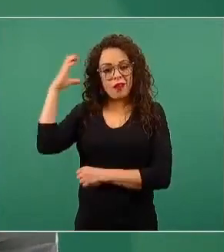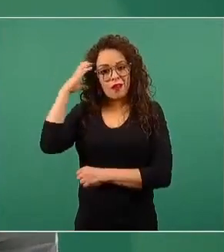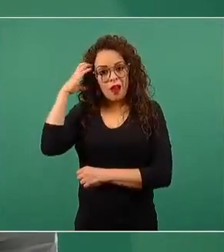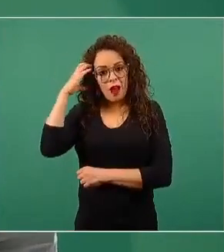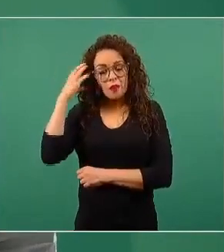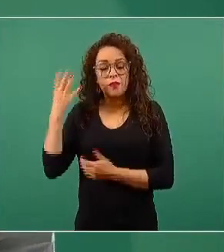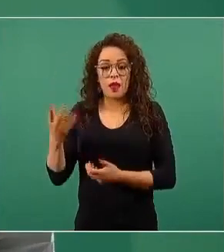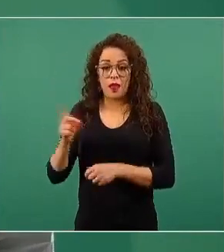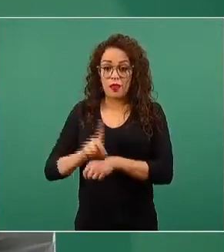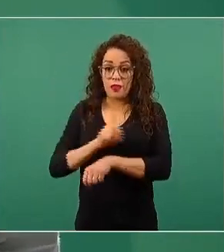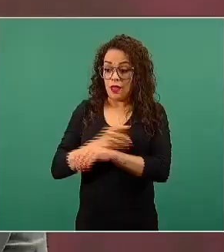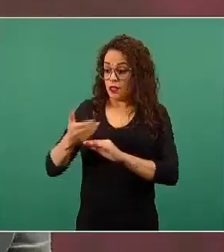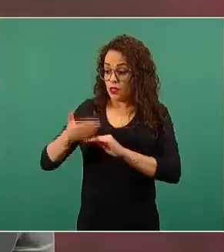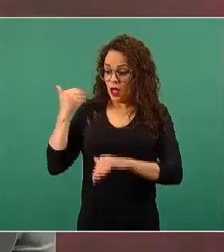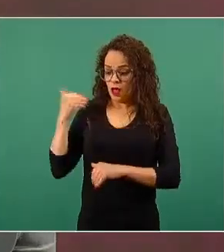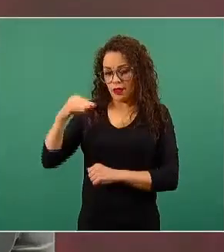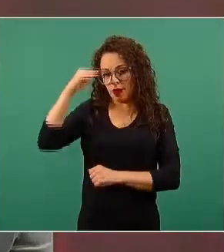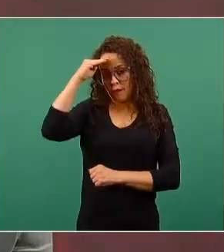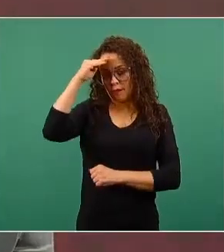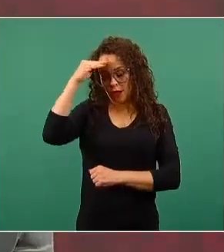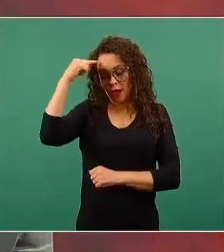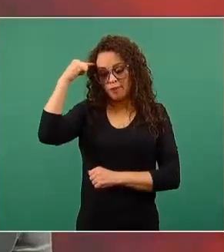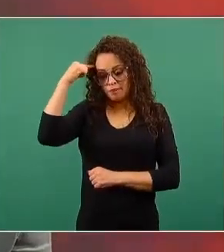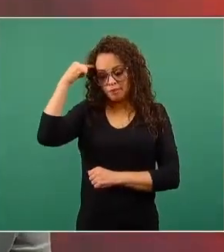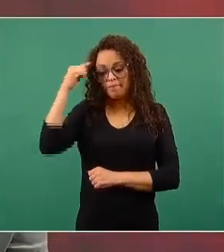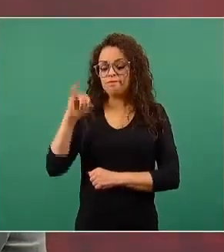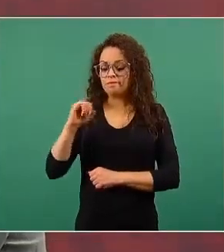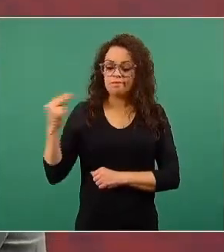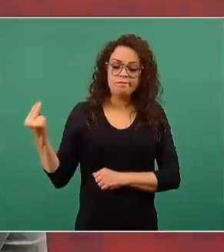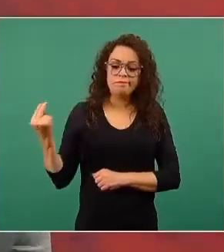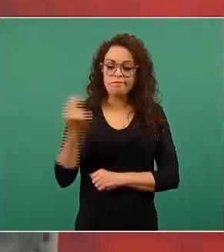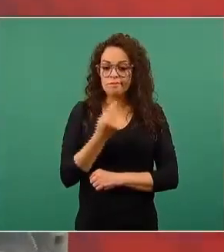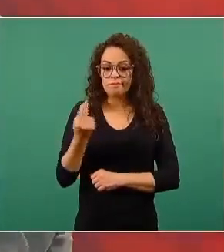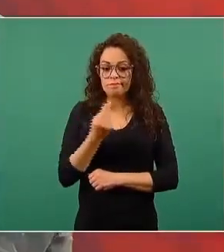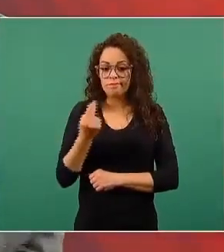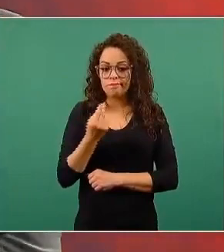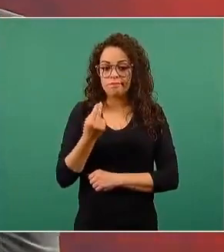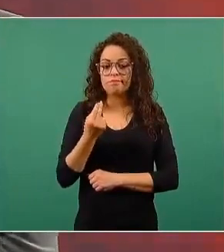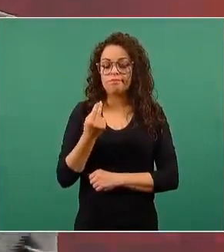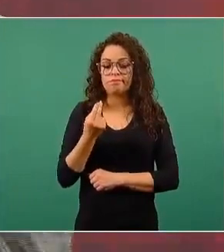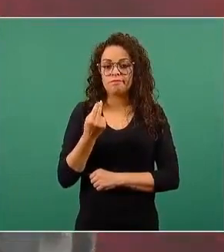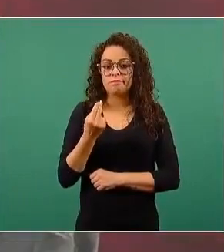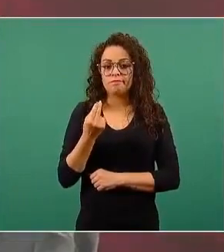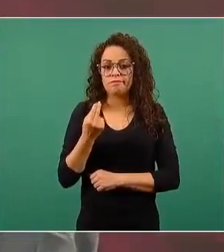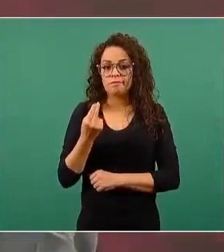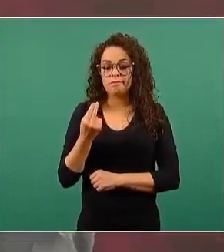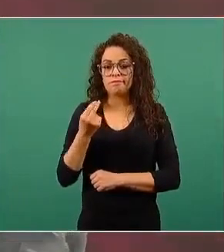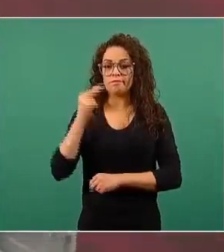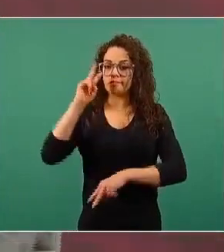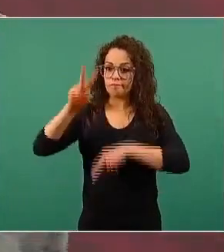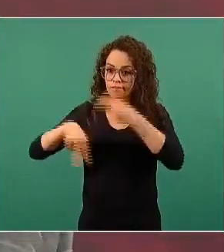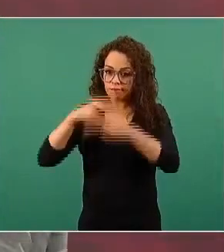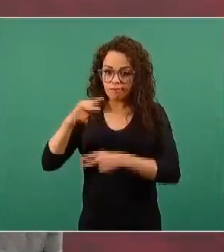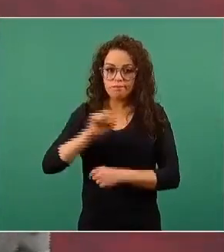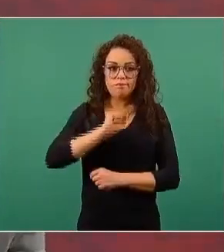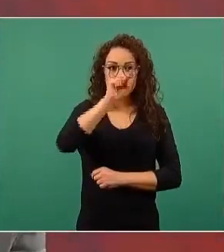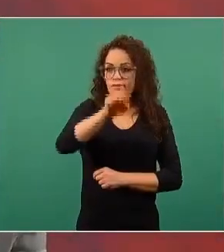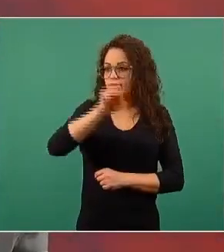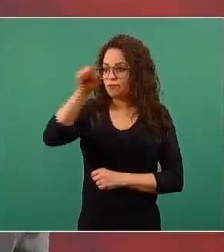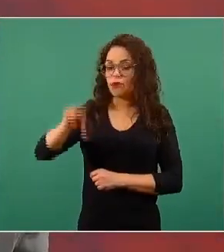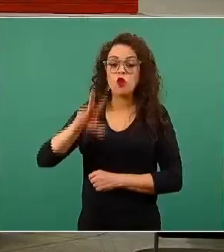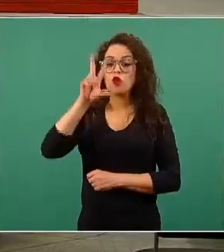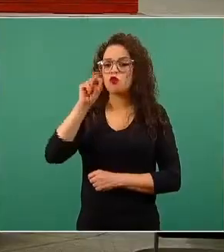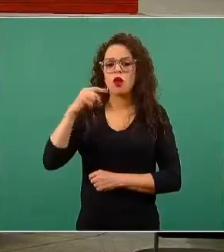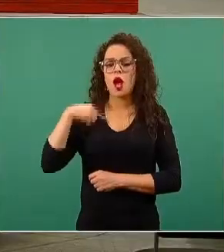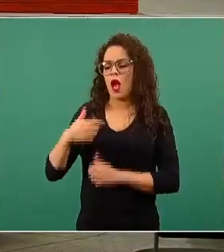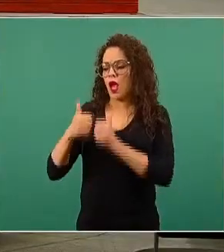se consideró indispensable tener un alcance comunitario, es decir, no esperar a las personas pasivamente en los centros